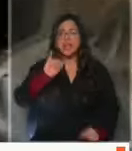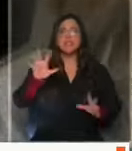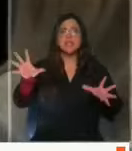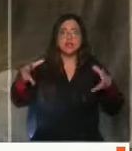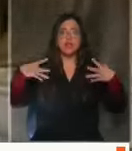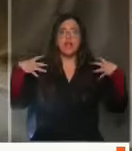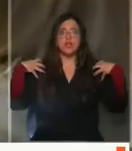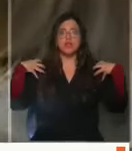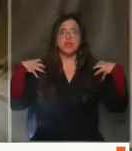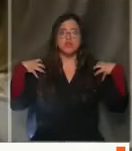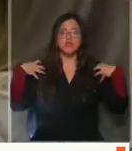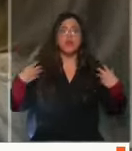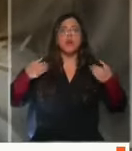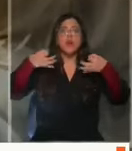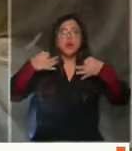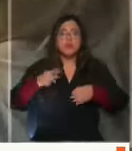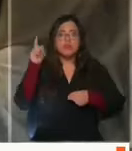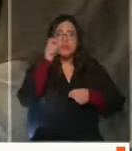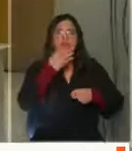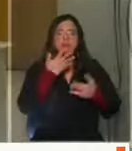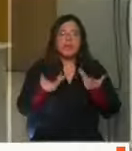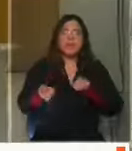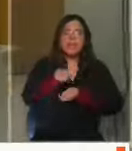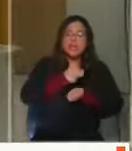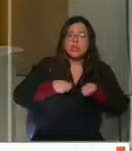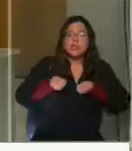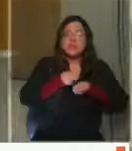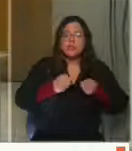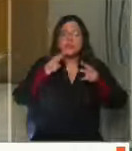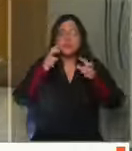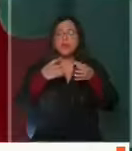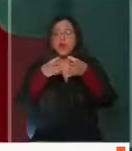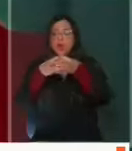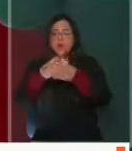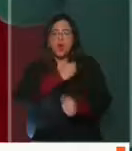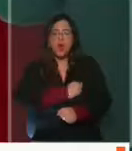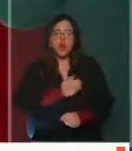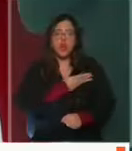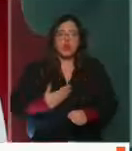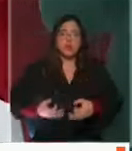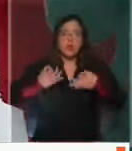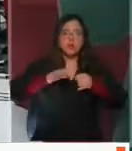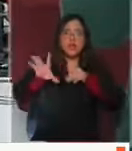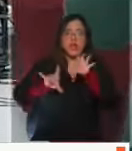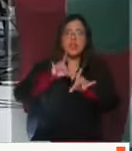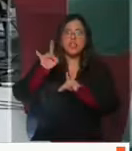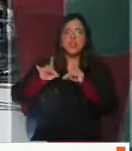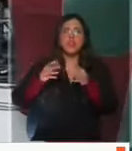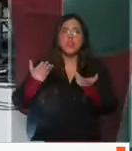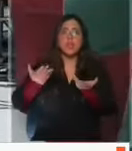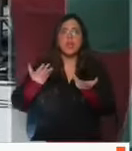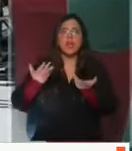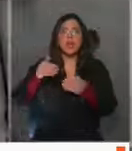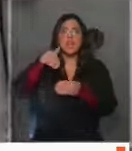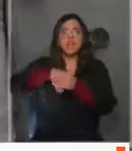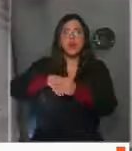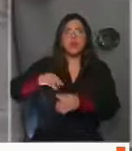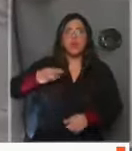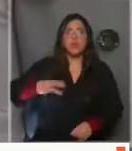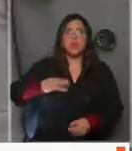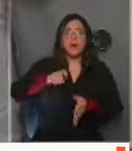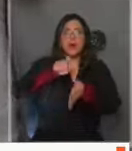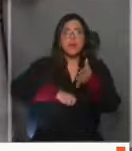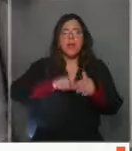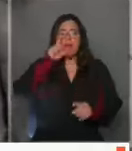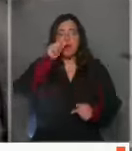duros, sino que en medio de tensas negociaciones con el resto de la oposición para las elecciones municipales de octubre. Asumo la